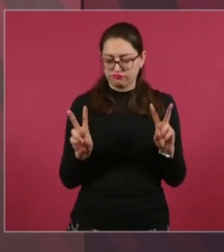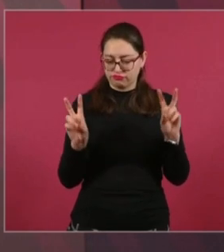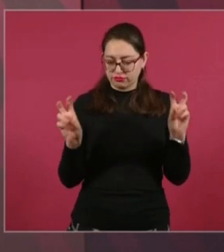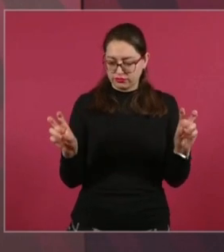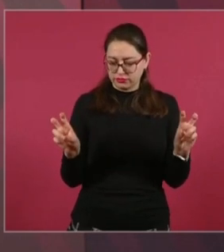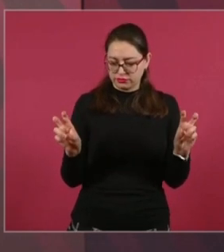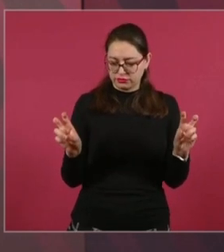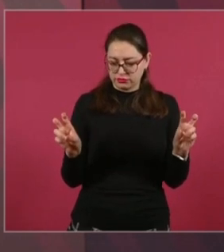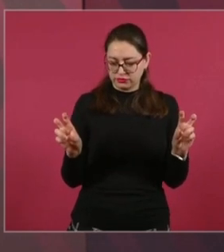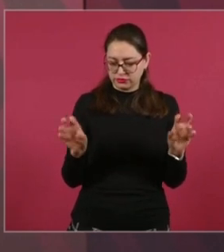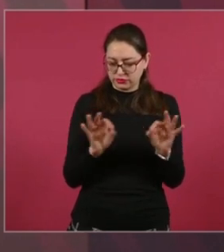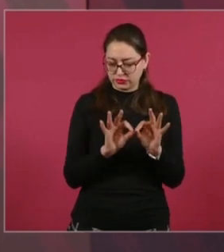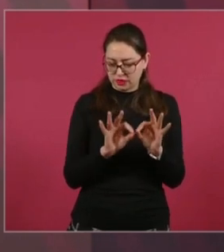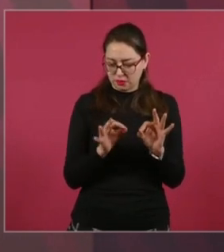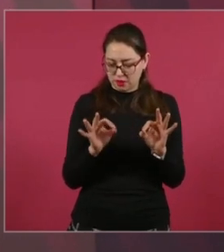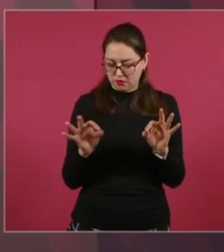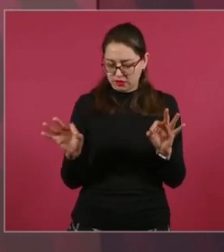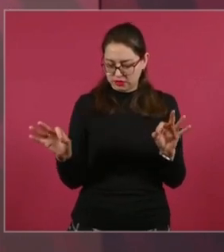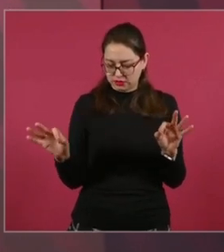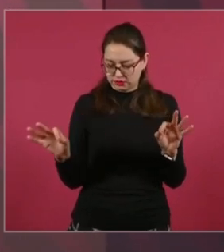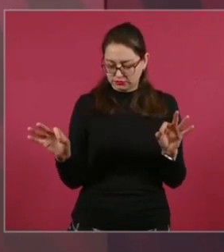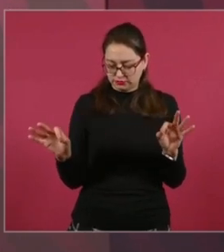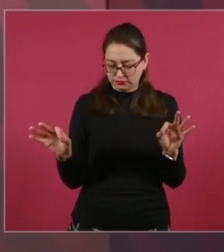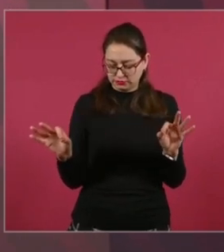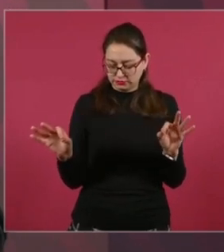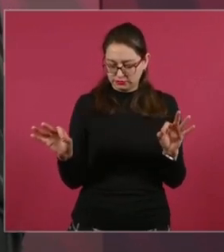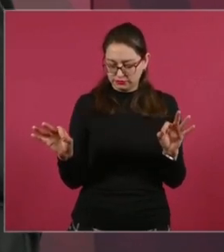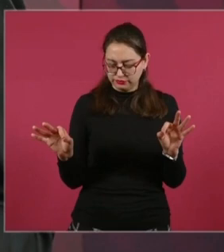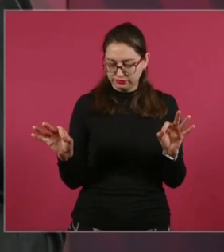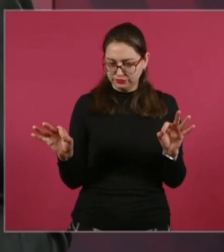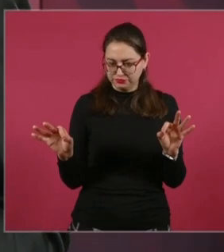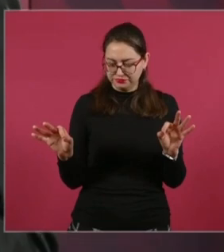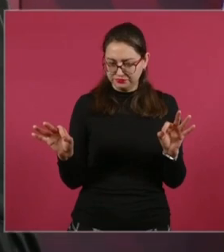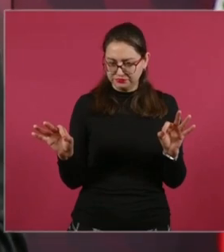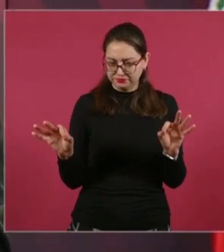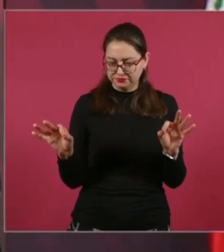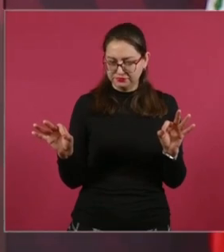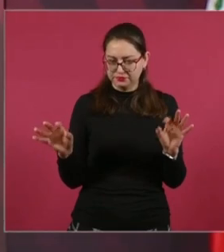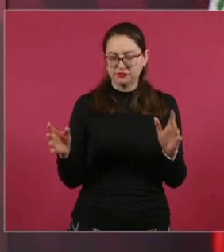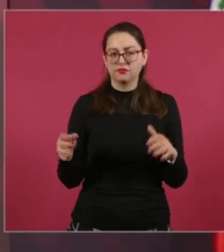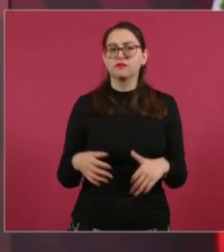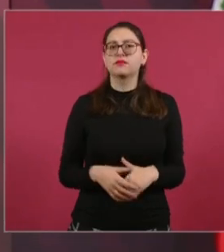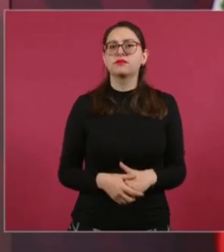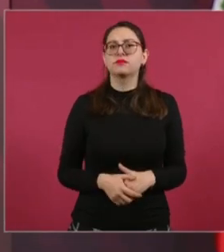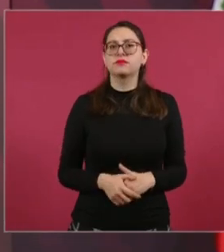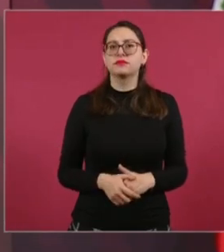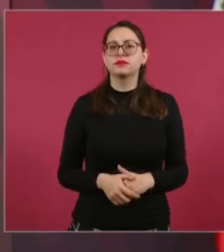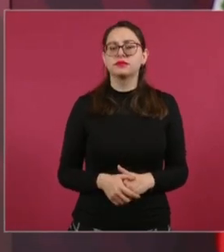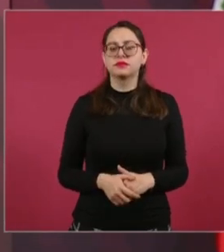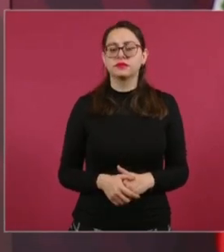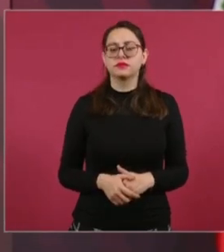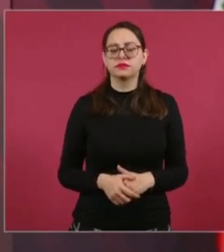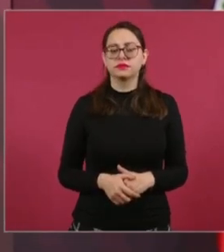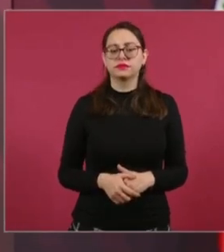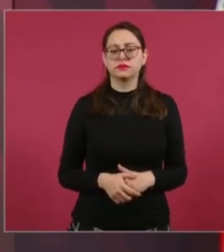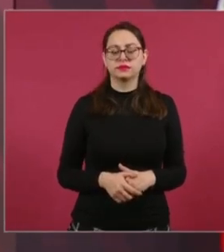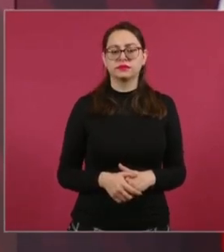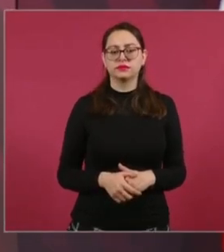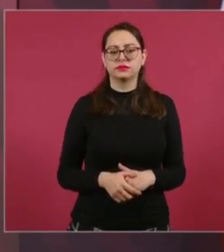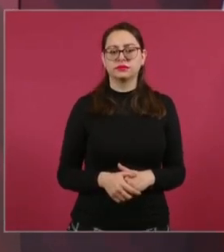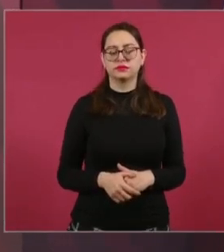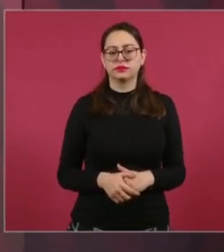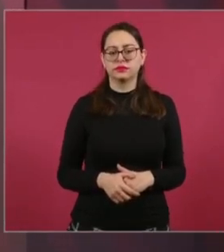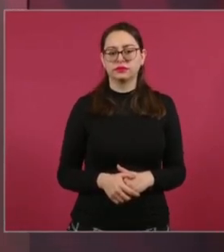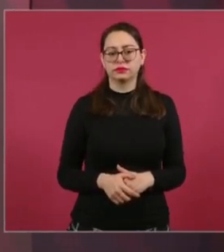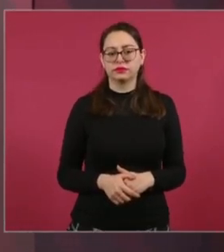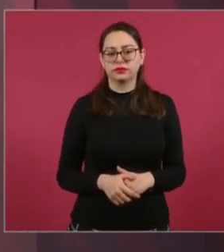algo así, si amanezco o